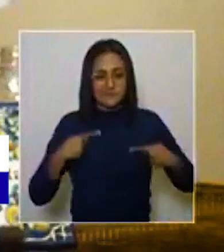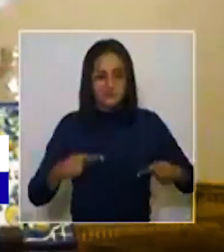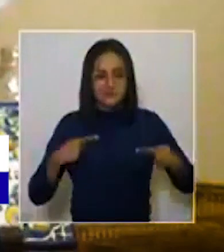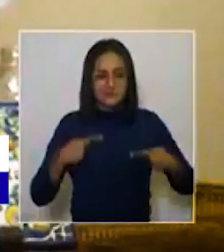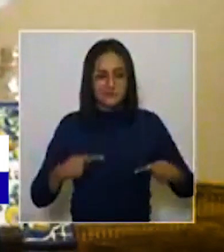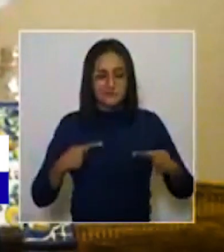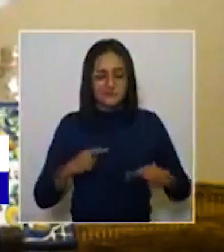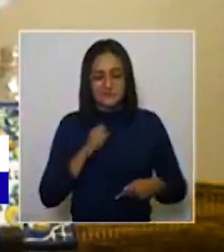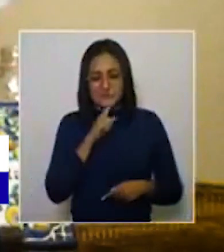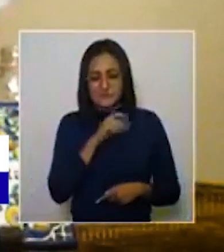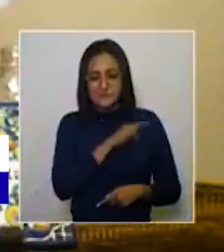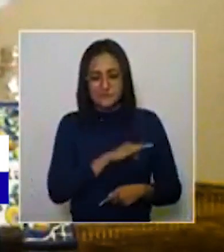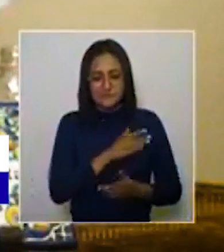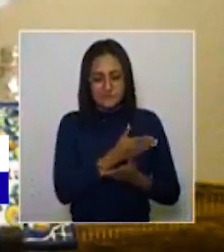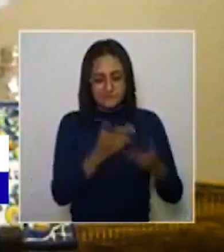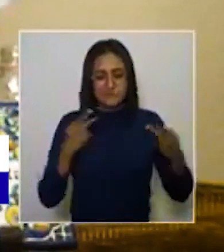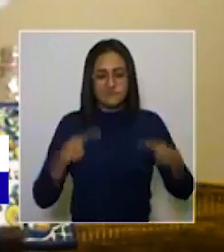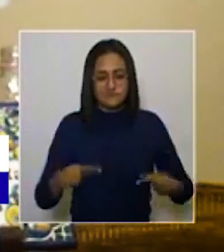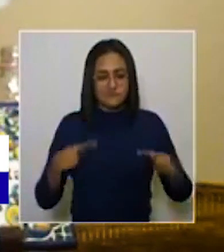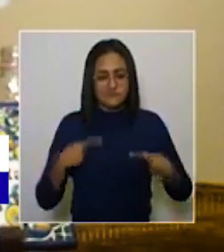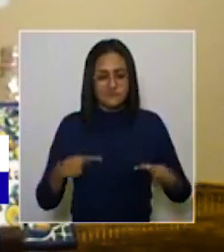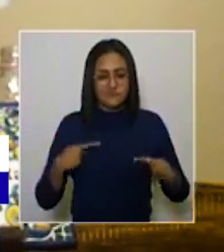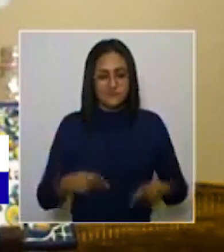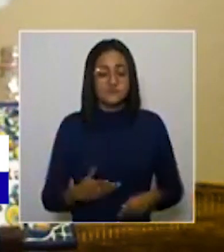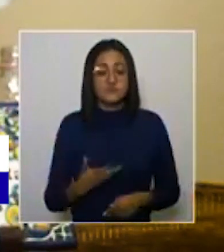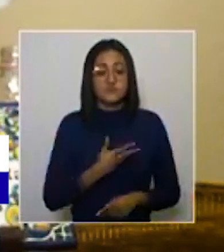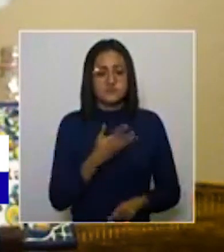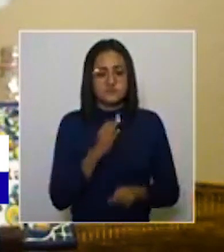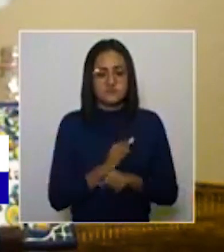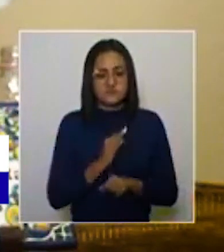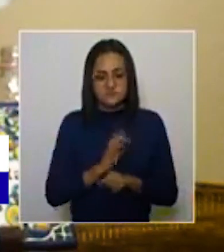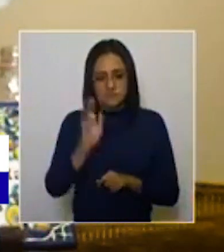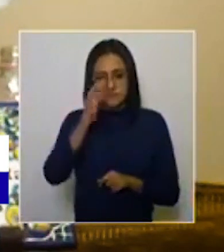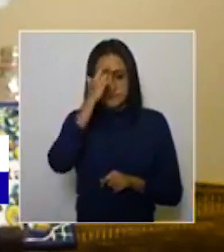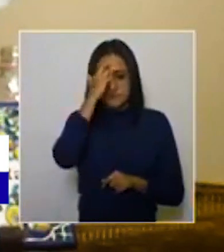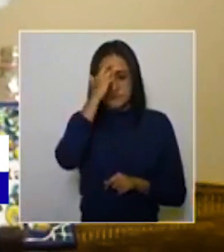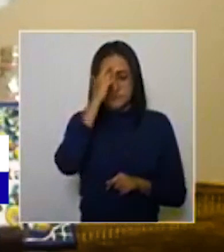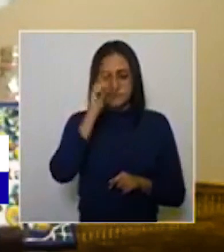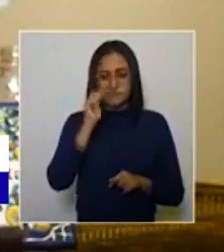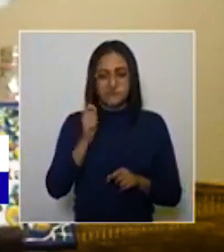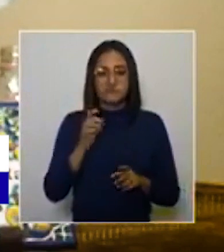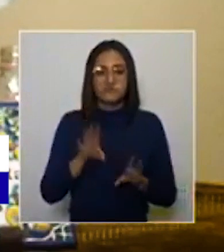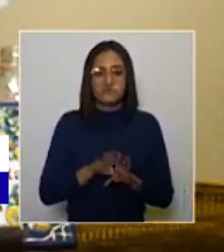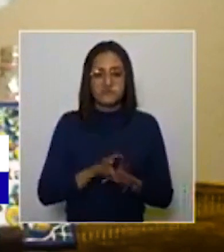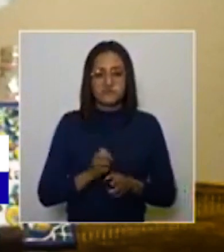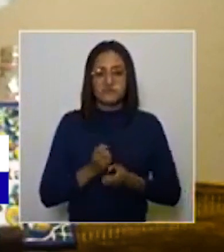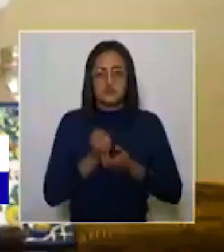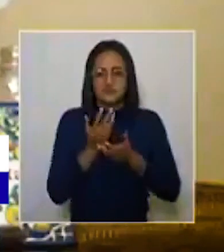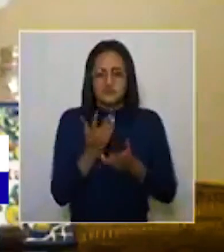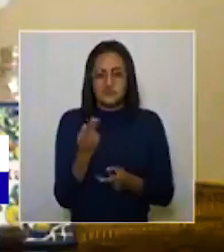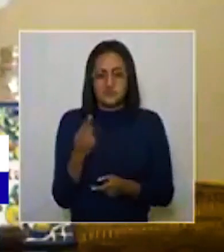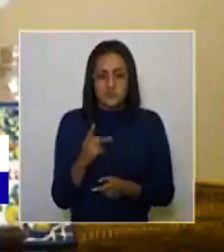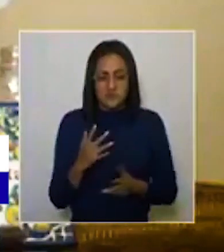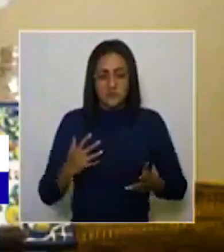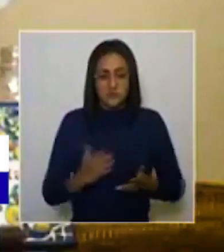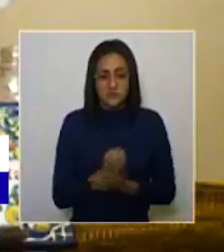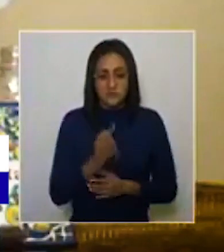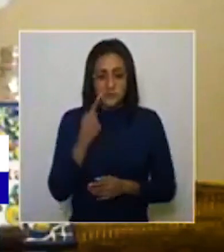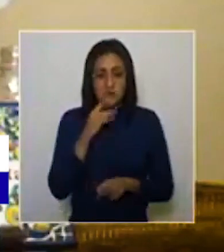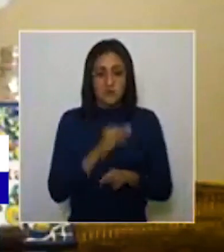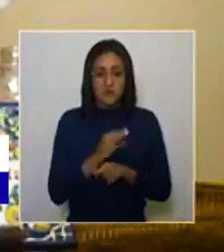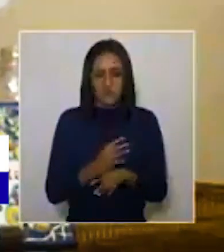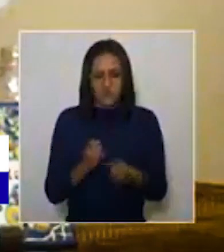felicidades a la afición tenemos que recordar el espíritu de triunfo que lo traemos muy